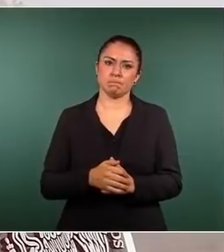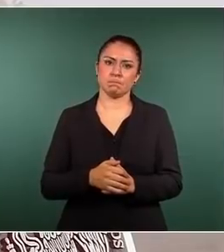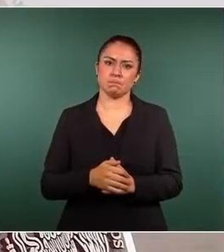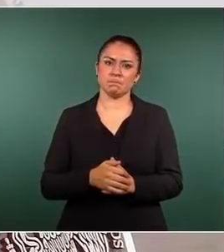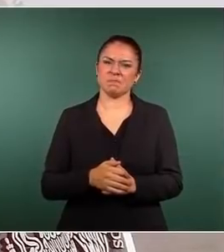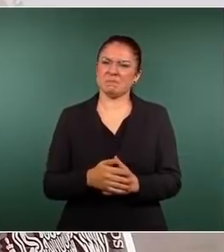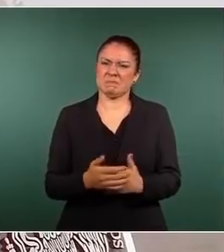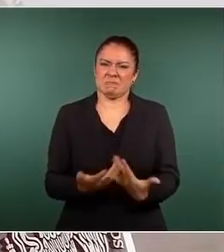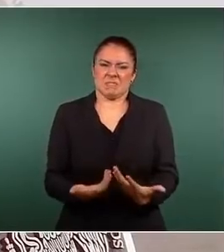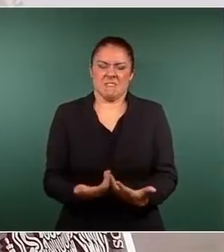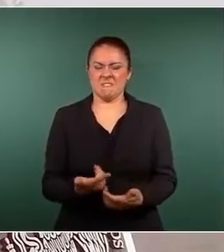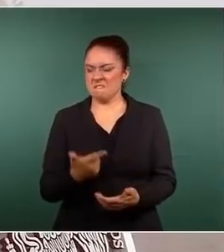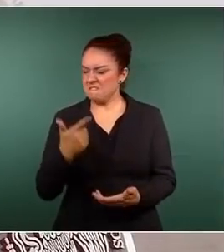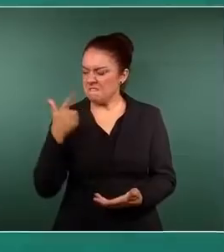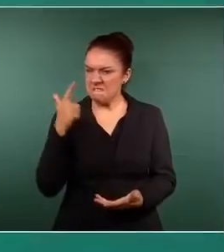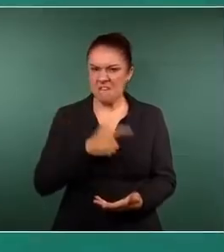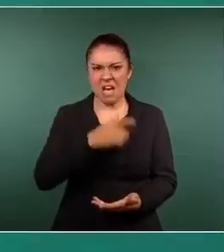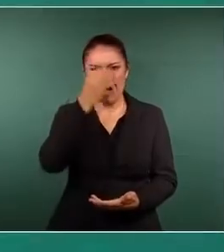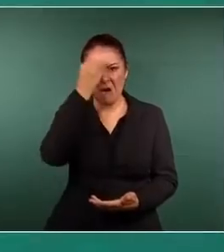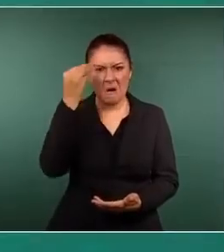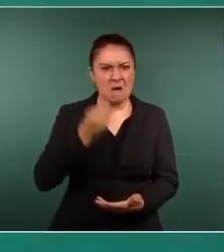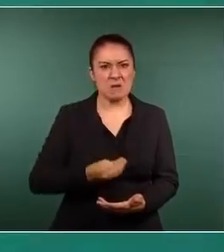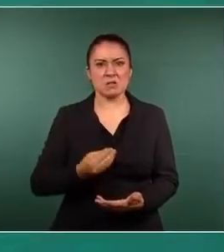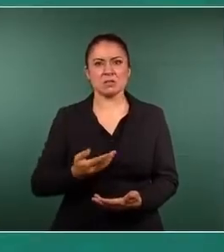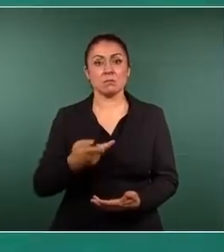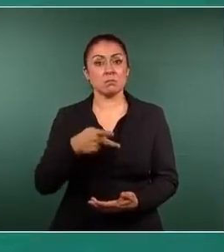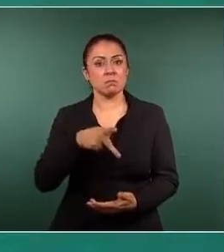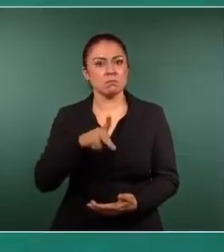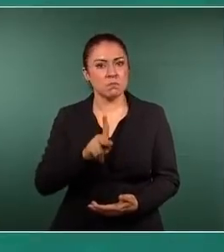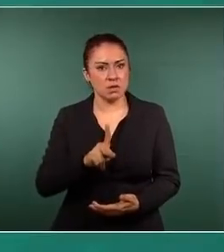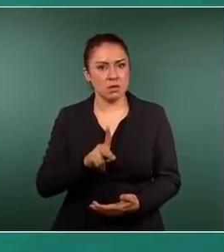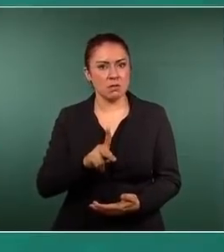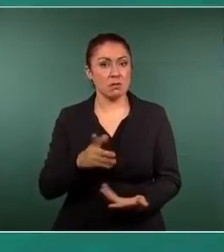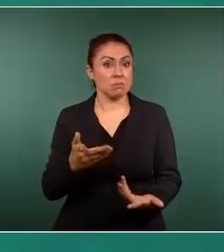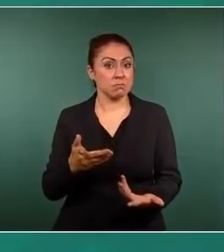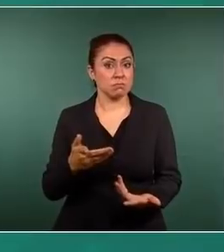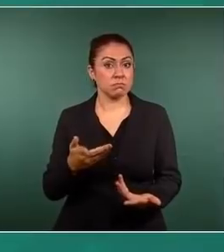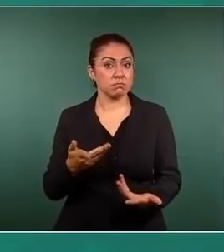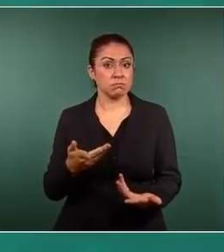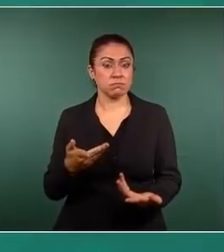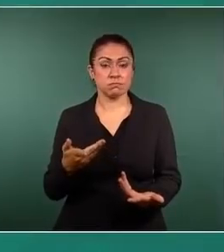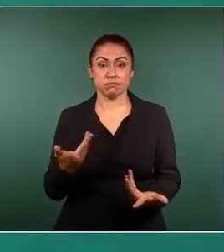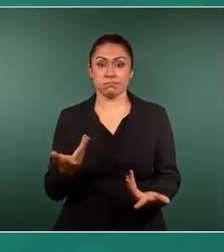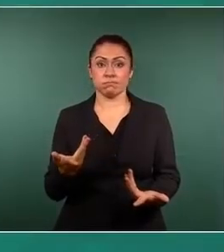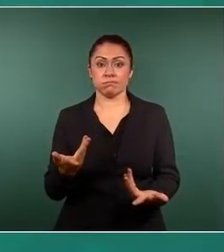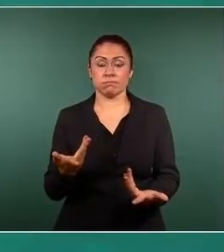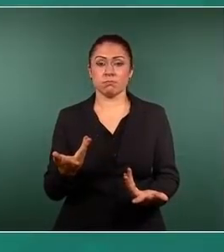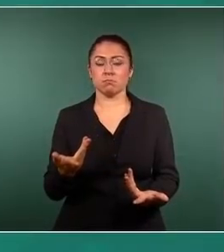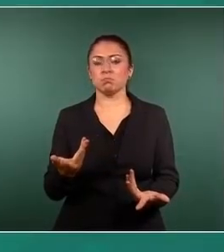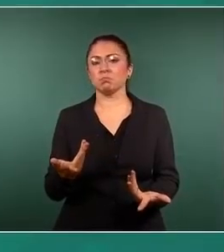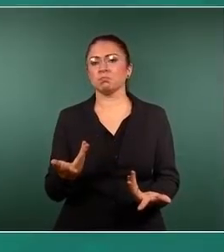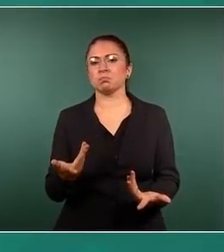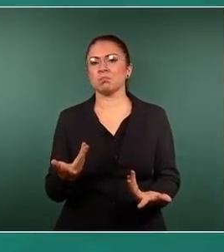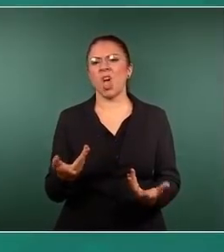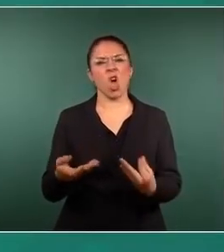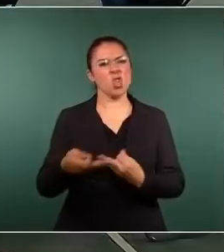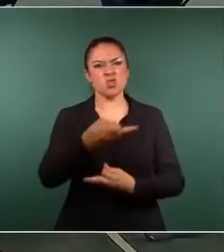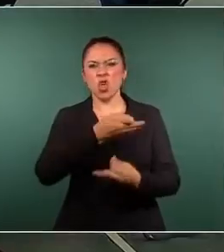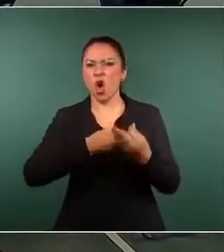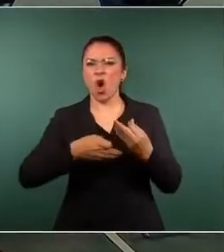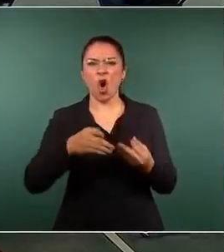repugna bless pero todos los crímenes